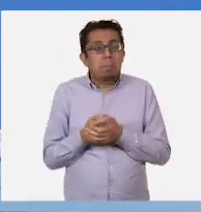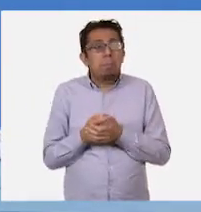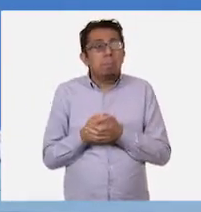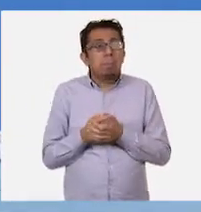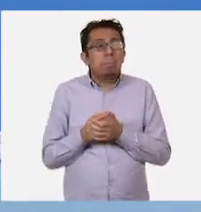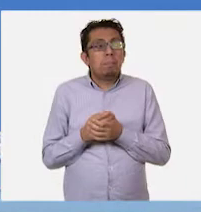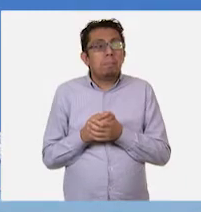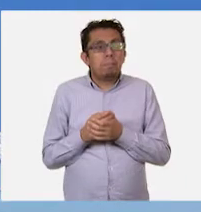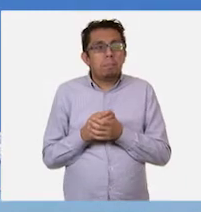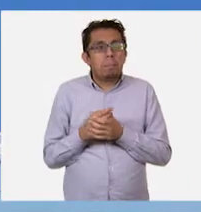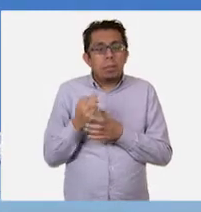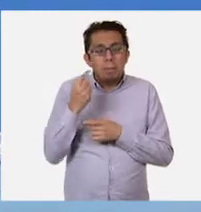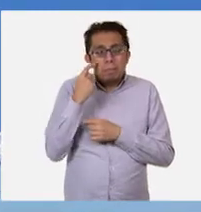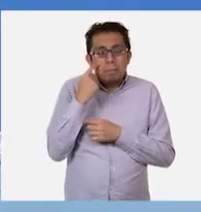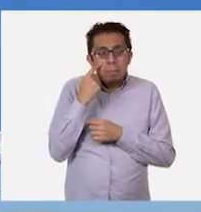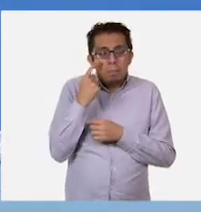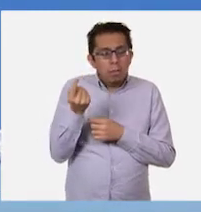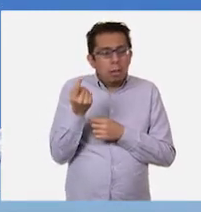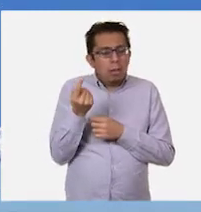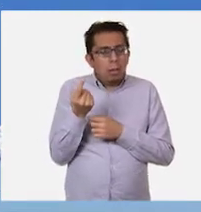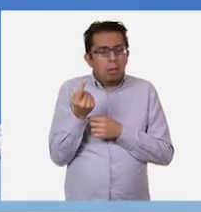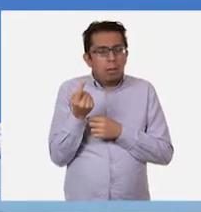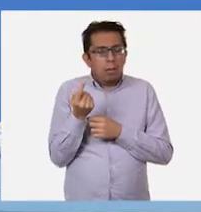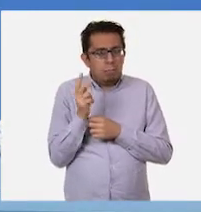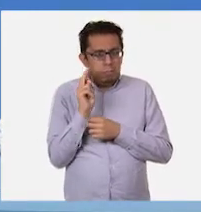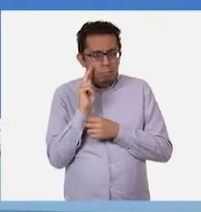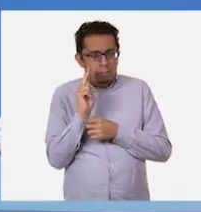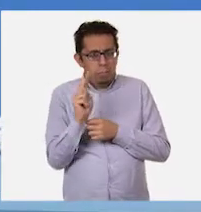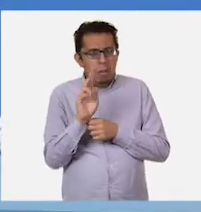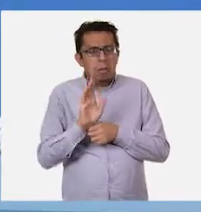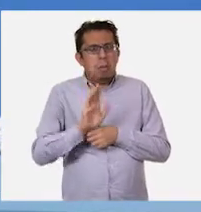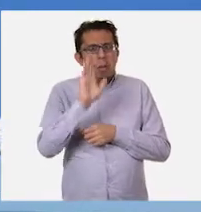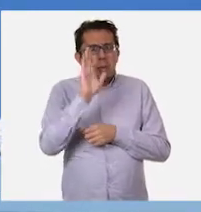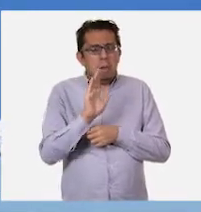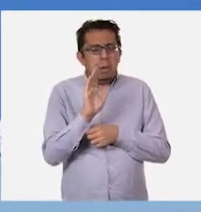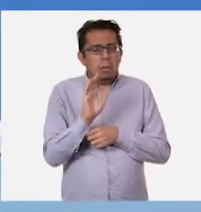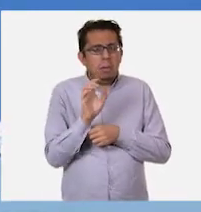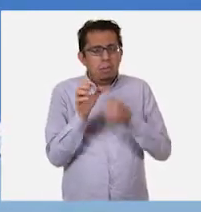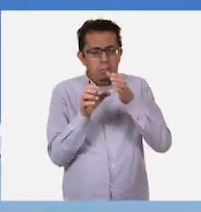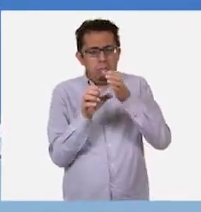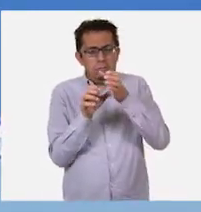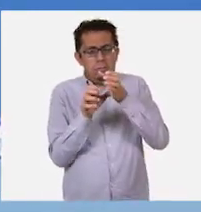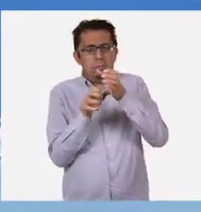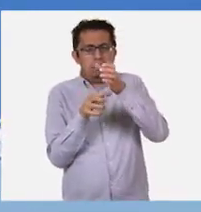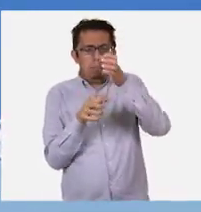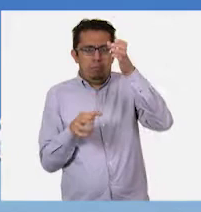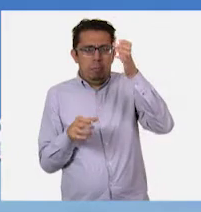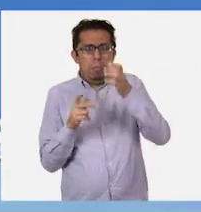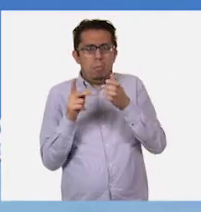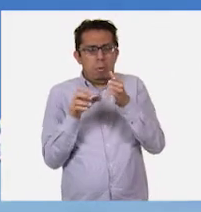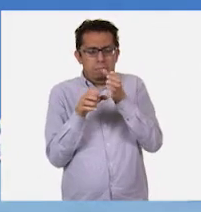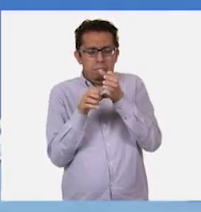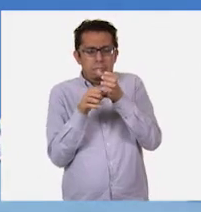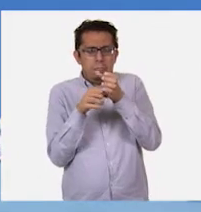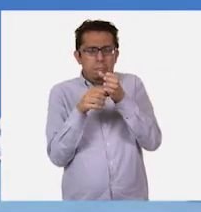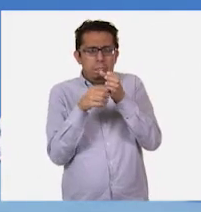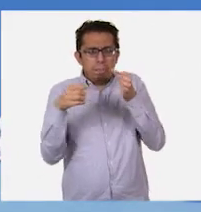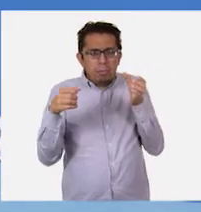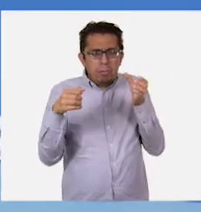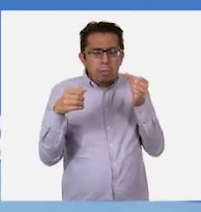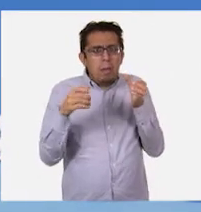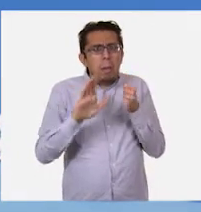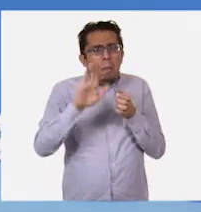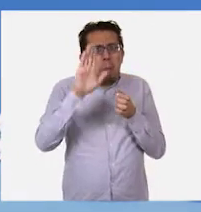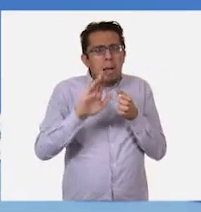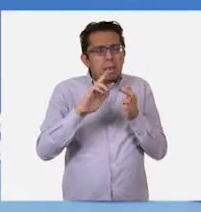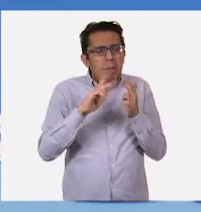así observamos desde un lado el vaso. Parece ser que la pluma se rompió. Pero en realidad es que los